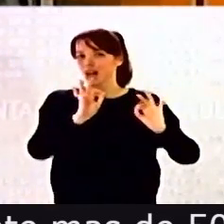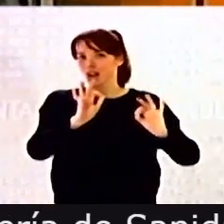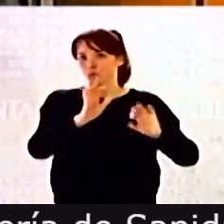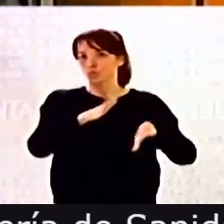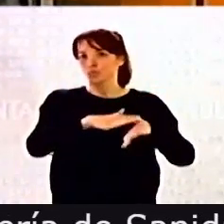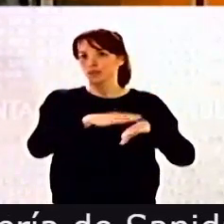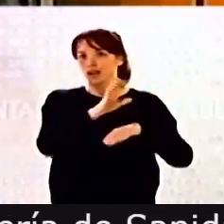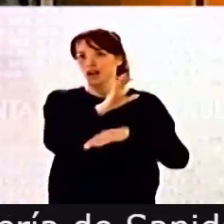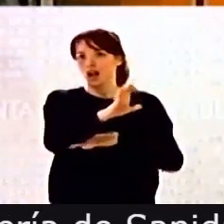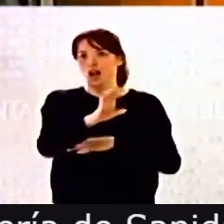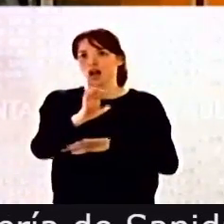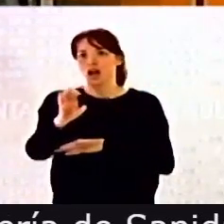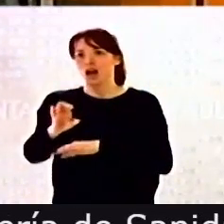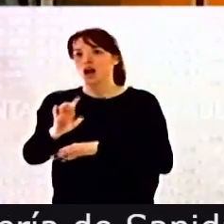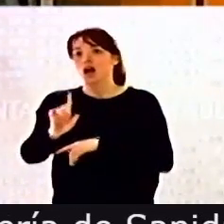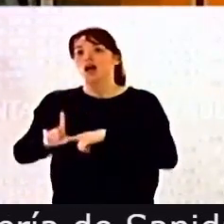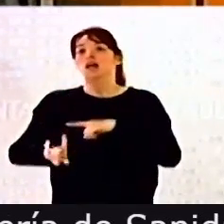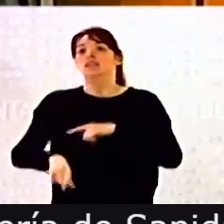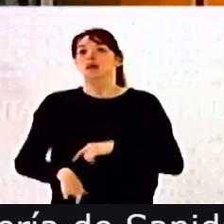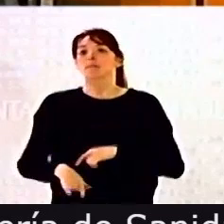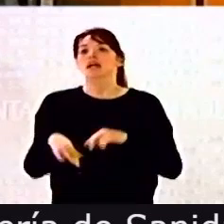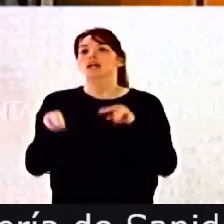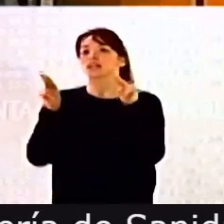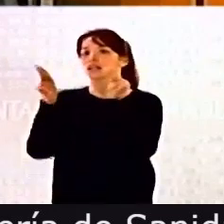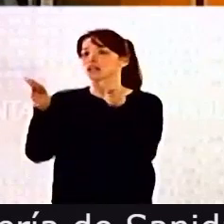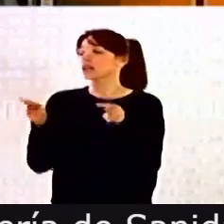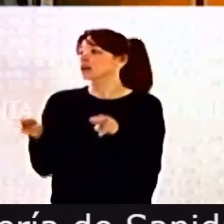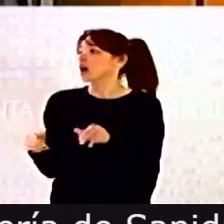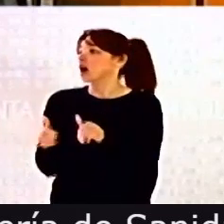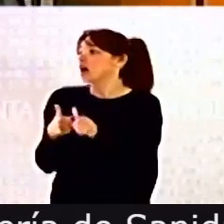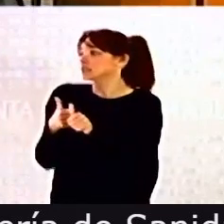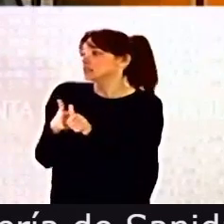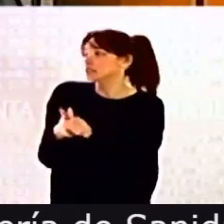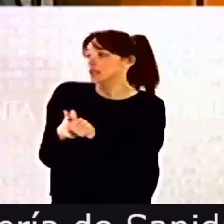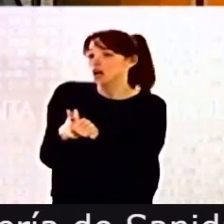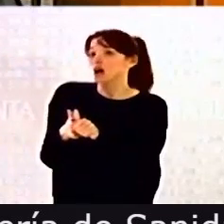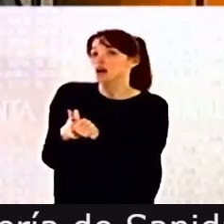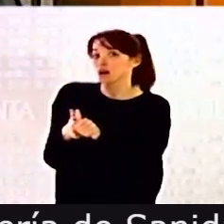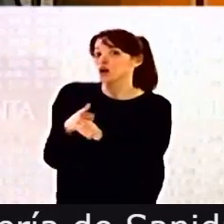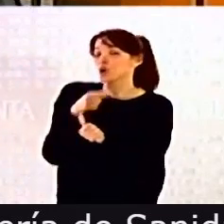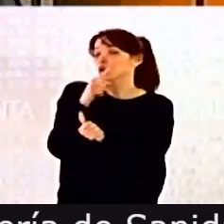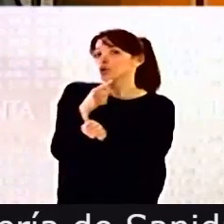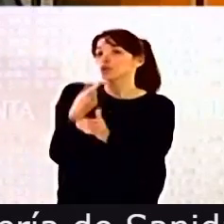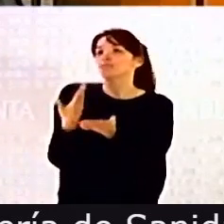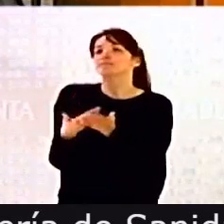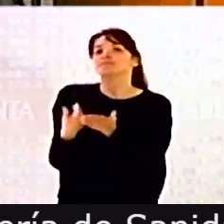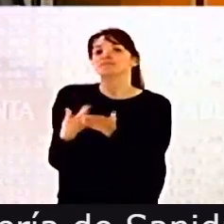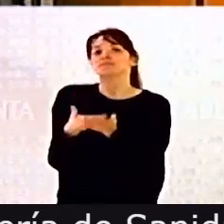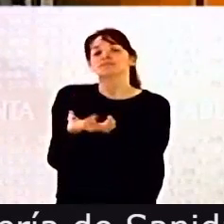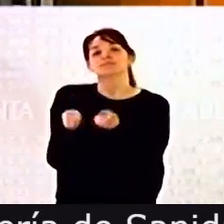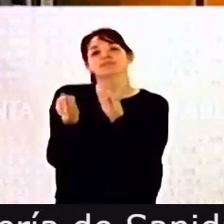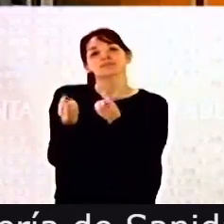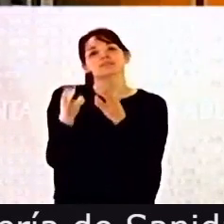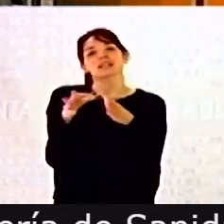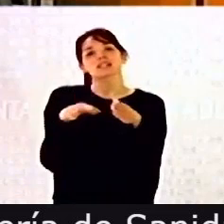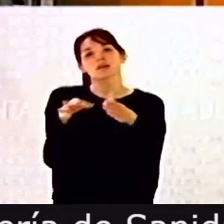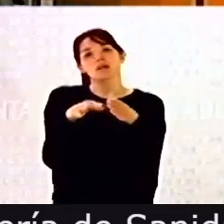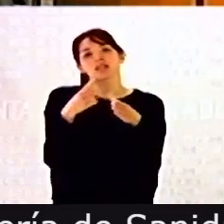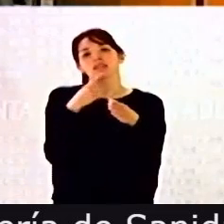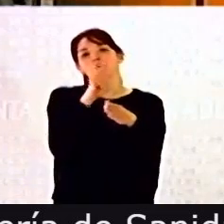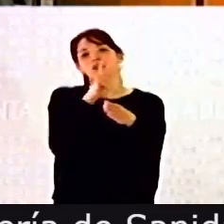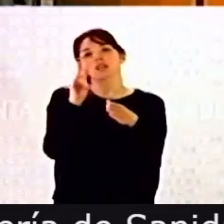Cáceres? Y volviendo también a la asistida, ustedes ayer en el comunicado del SEPAZ anunciaron 42